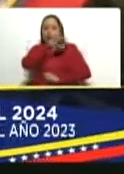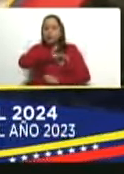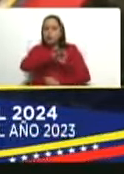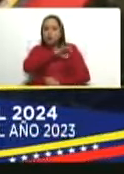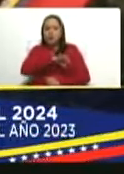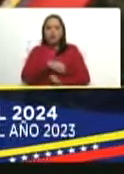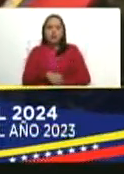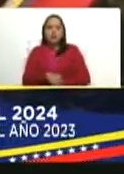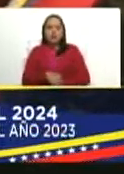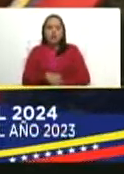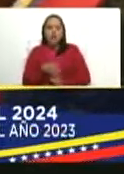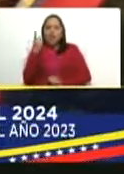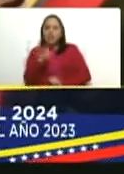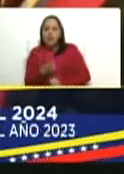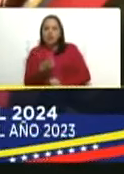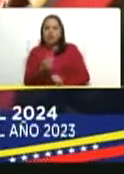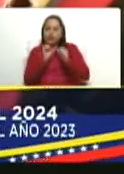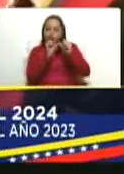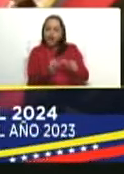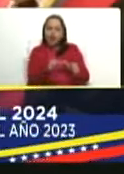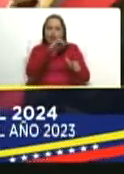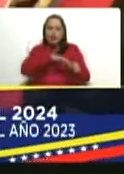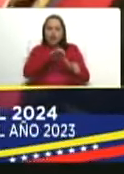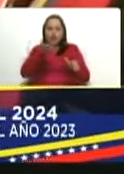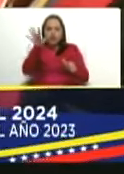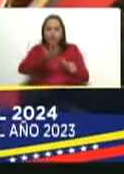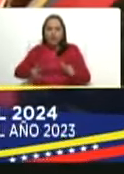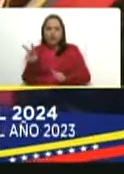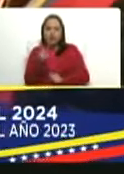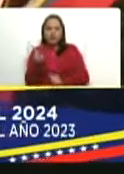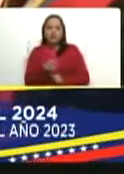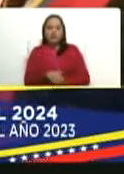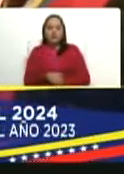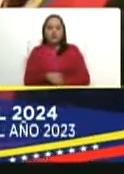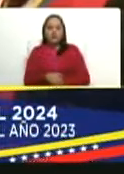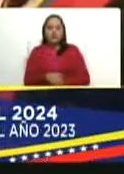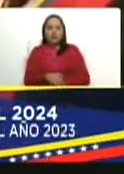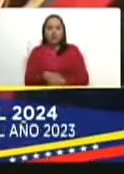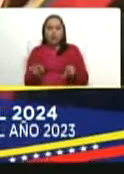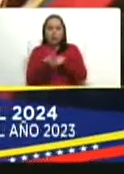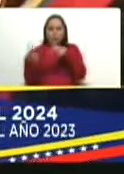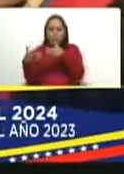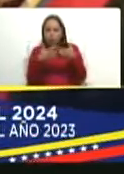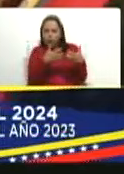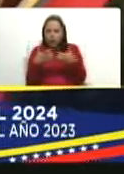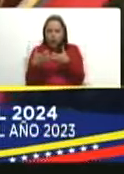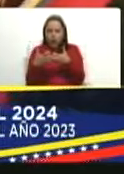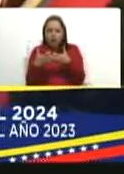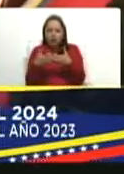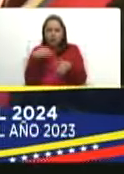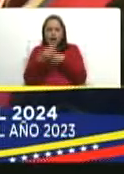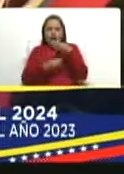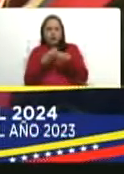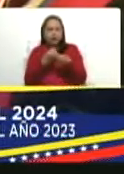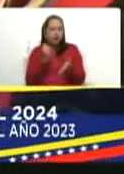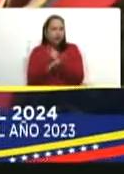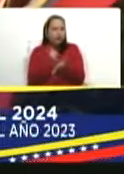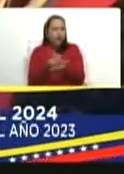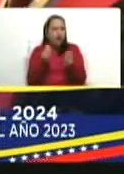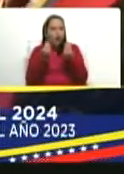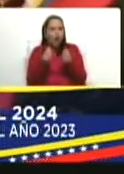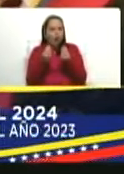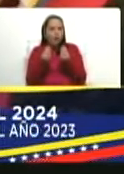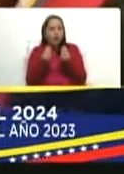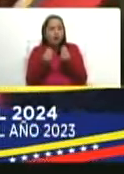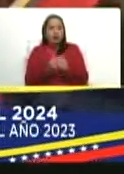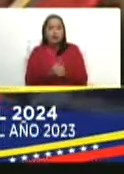que debe asumir nuestra sociedad. Son batallas para afirmar un modo de producir y